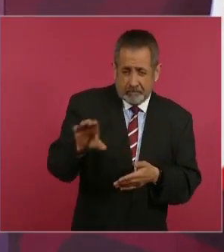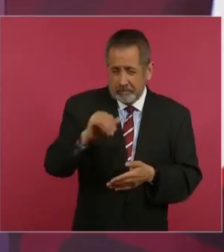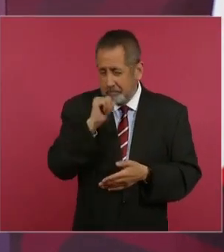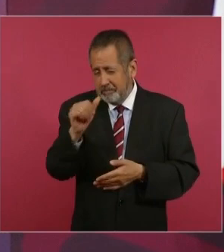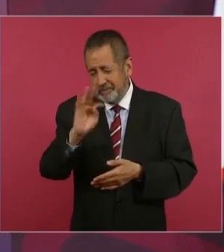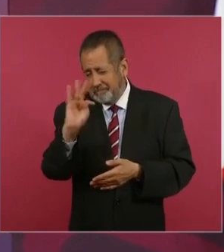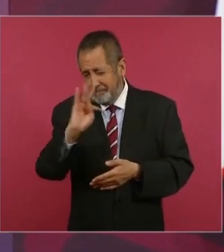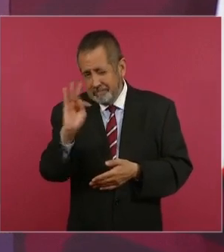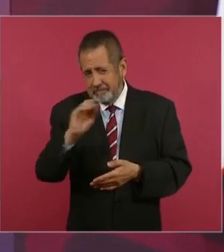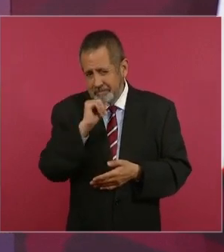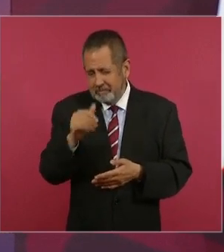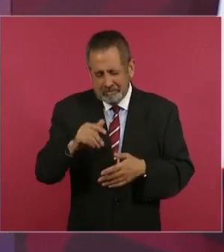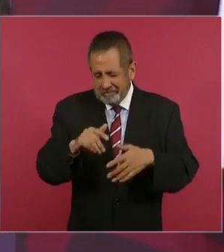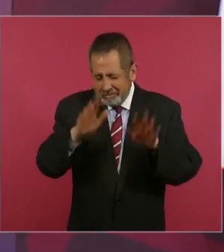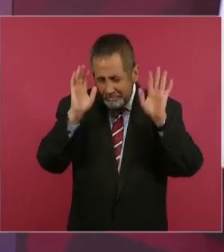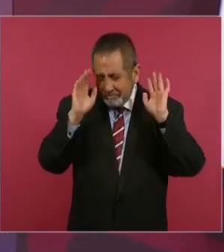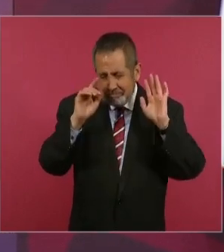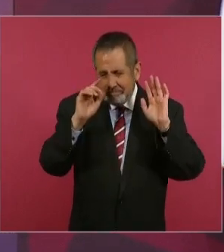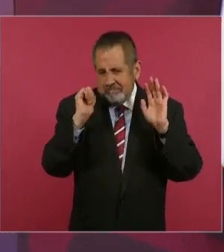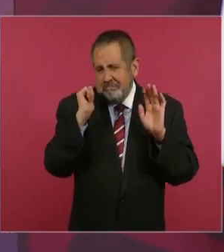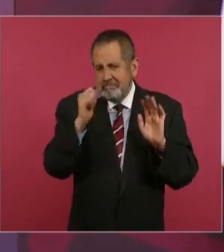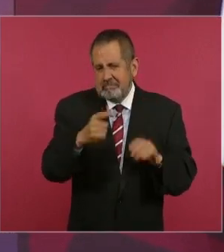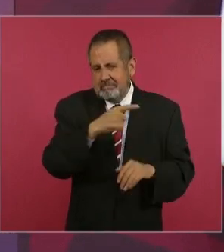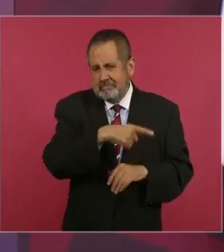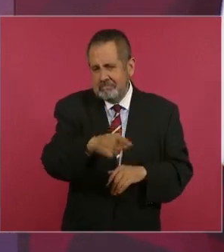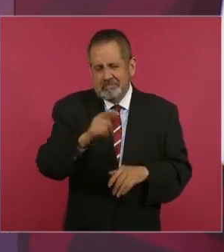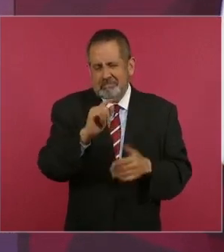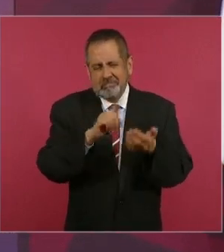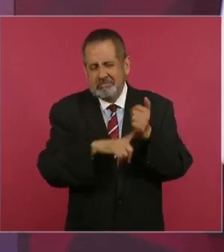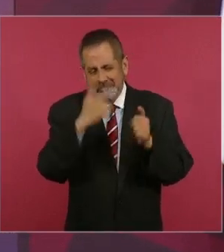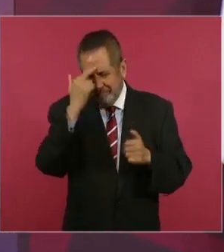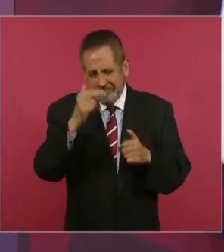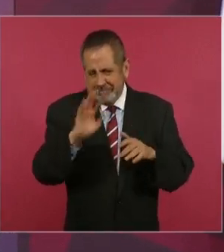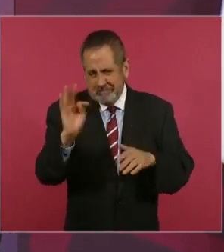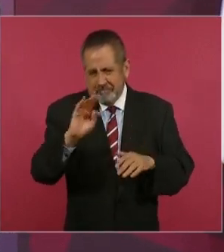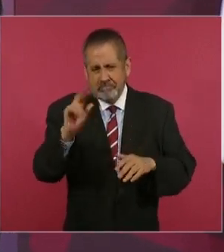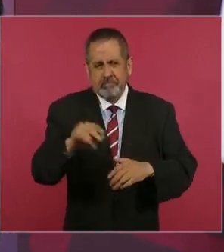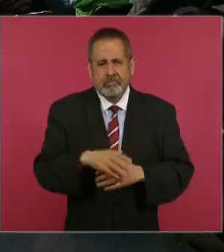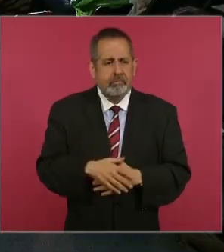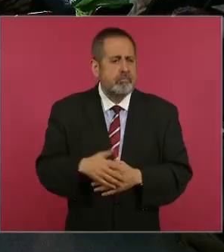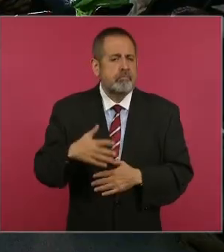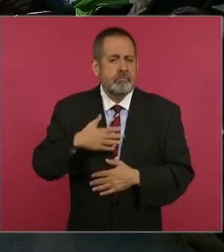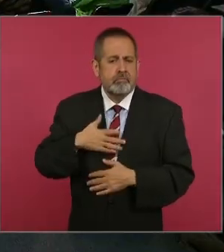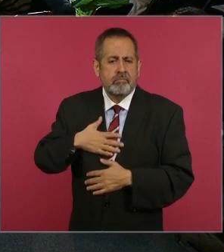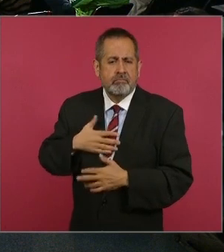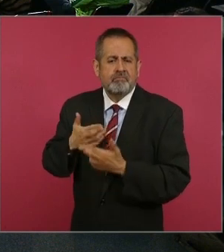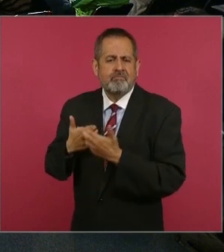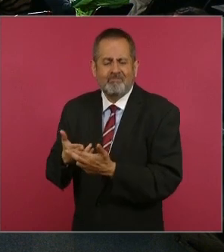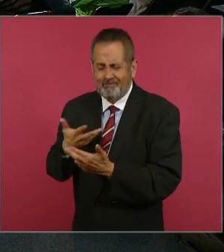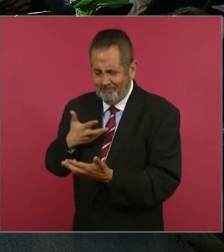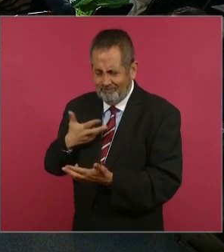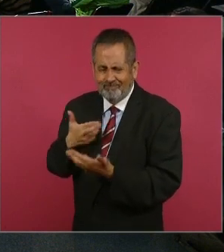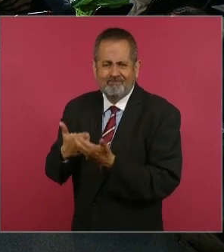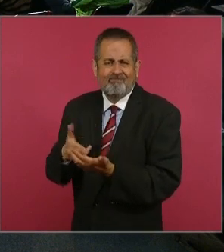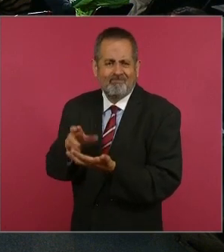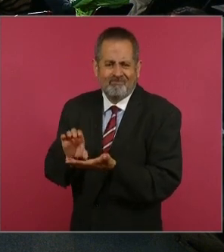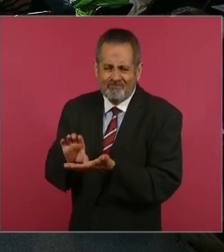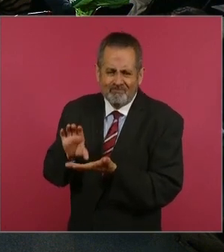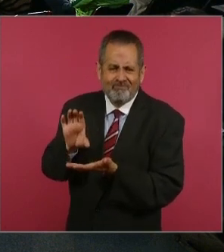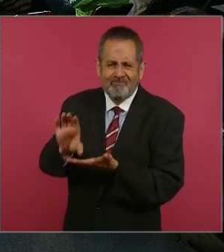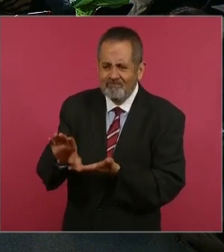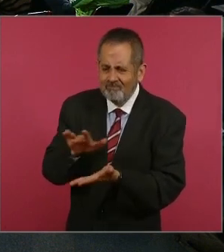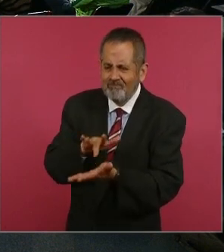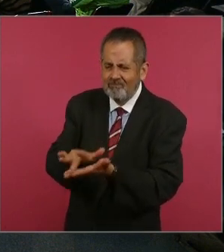millones por cualquier motivo nosotros tenemos los recursos